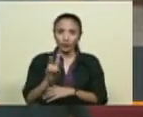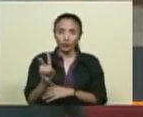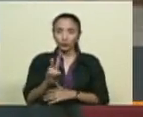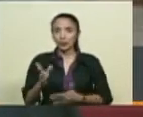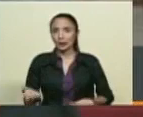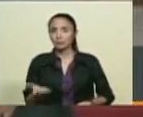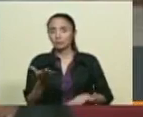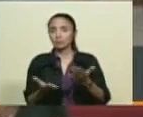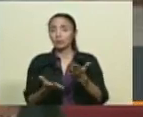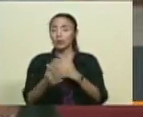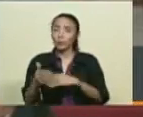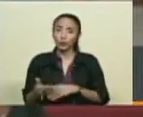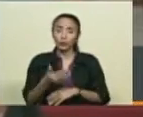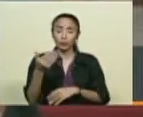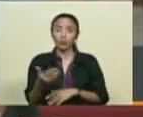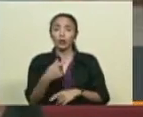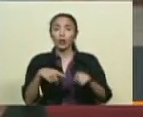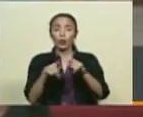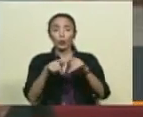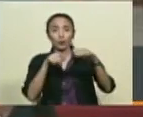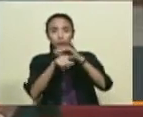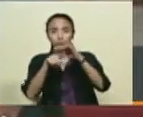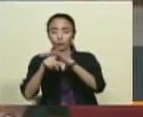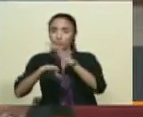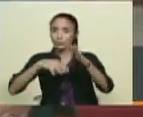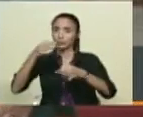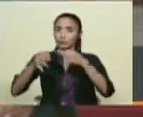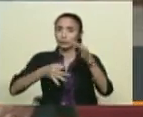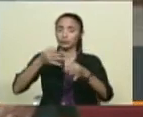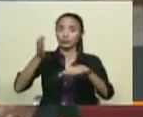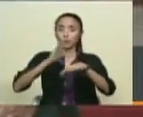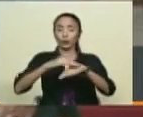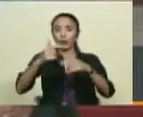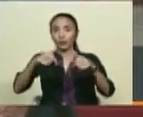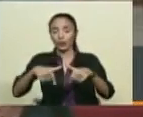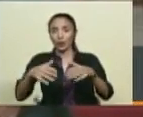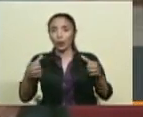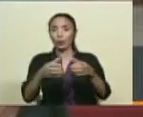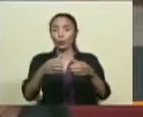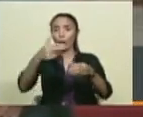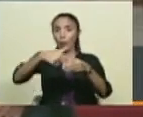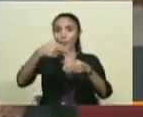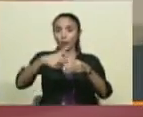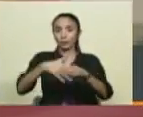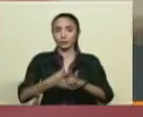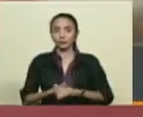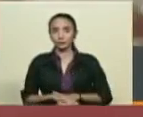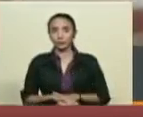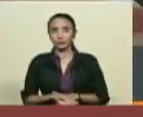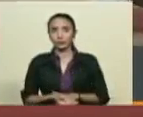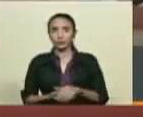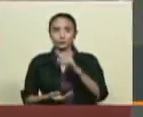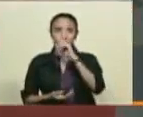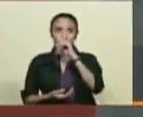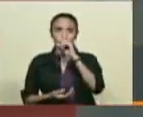un sitio de peregrinación por ser el origen de la OPEP. Gracias, Mr. President.